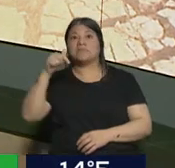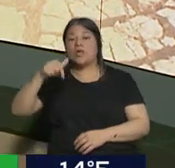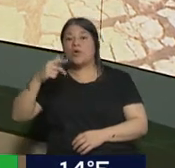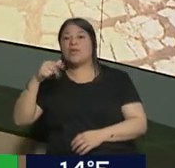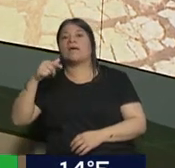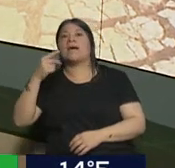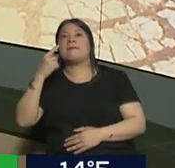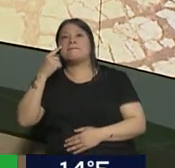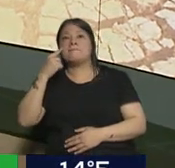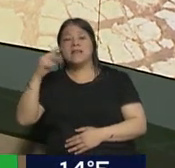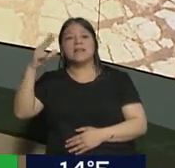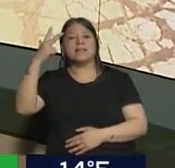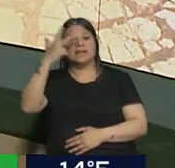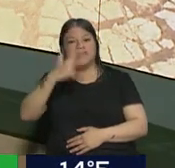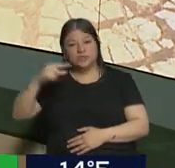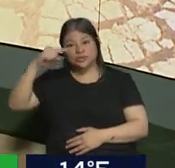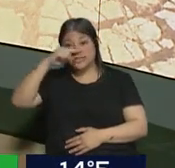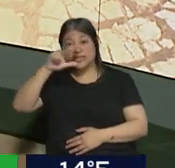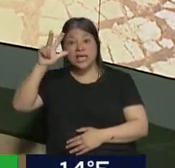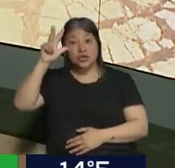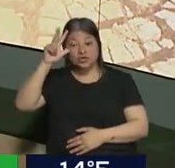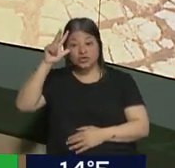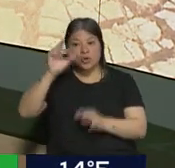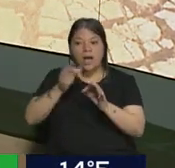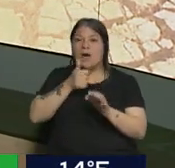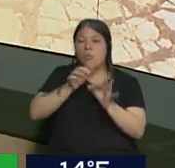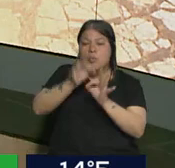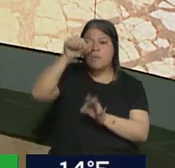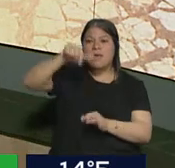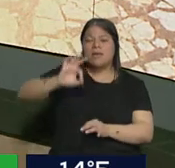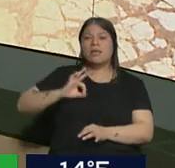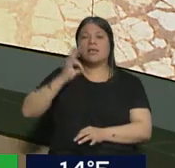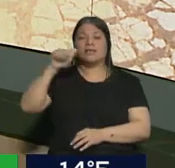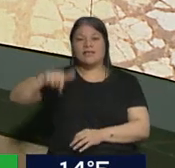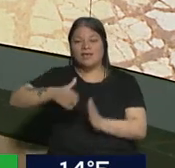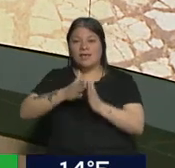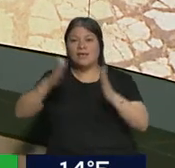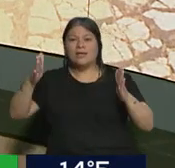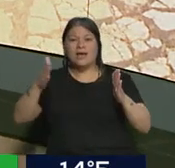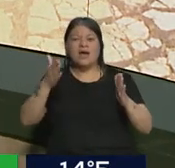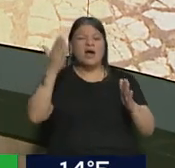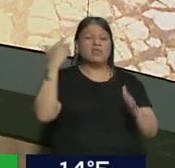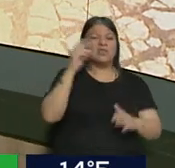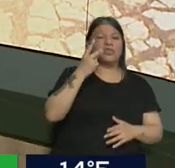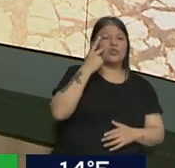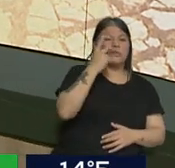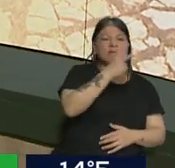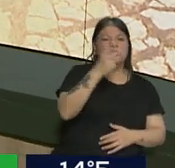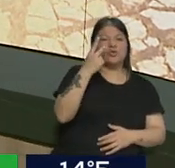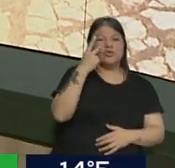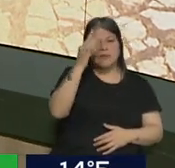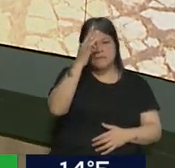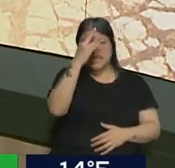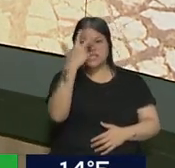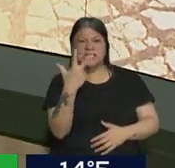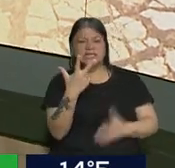1.378, lo que se pronostica para este año. ¿Y por qué hablamos de sequía severa durante el 2022-2023 y ahora este año normal